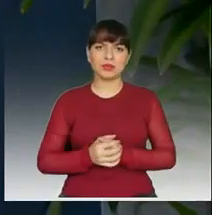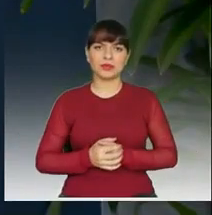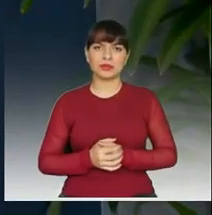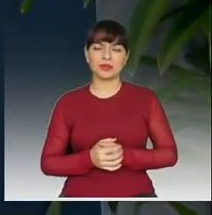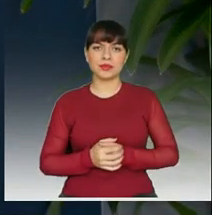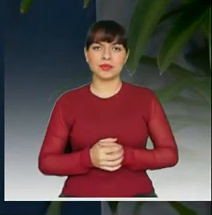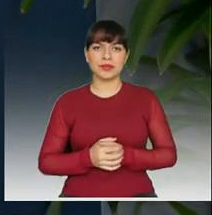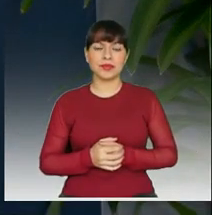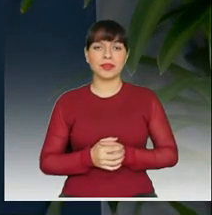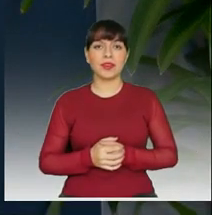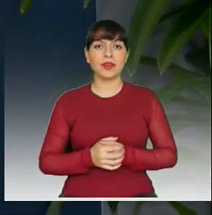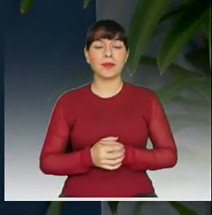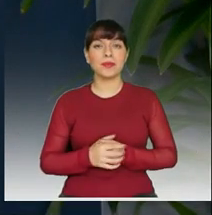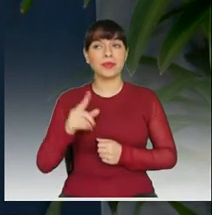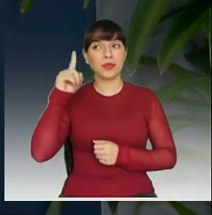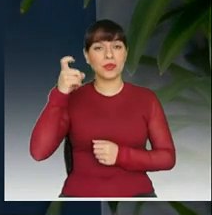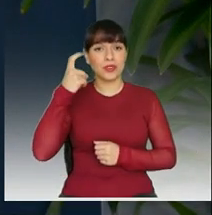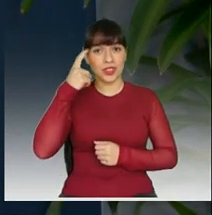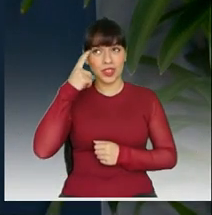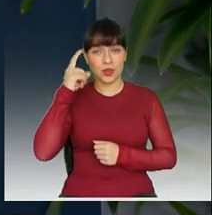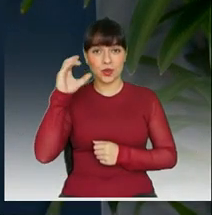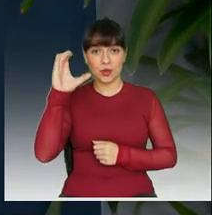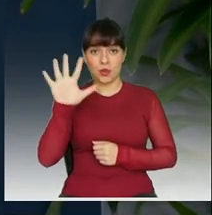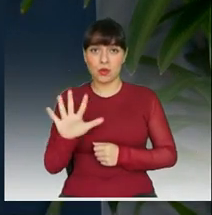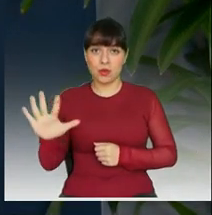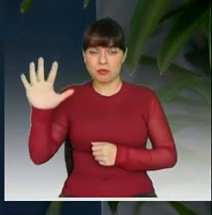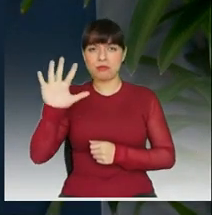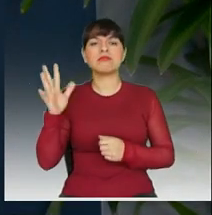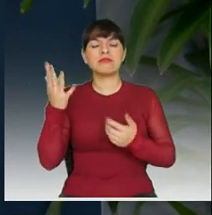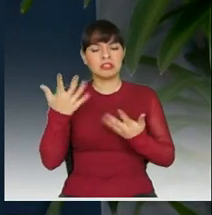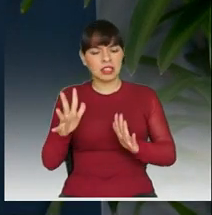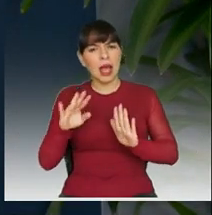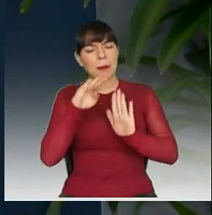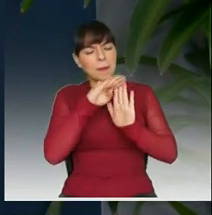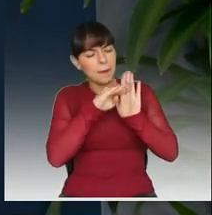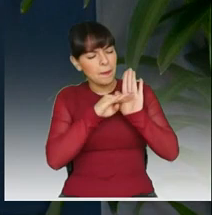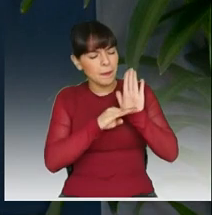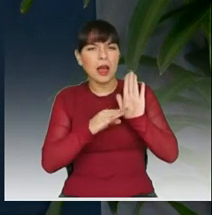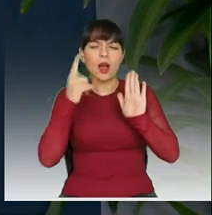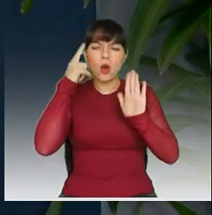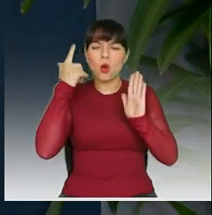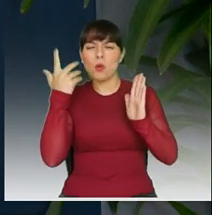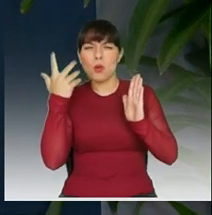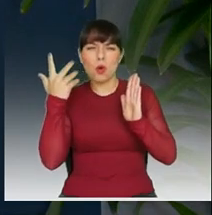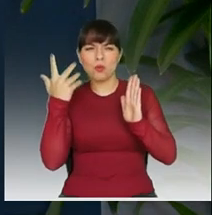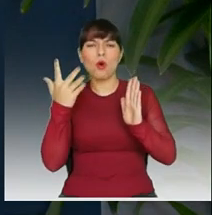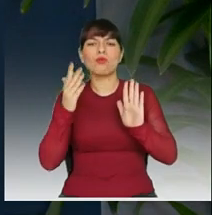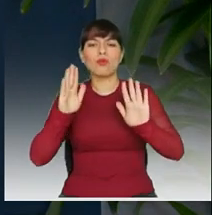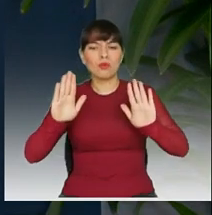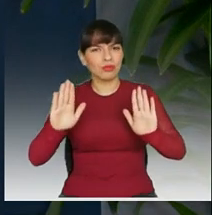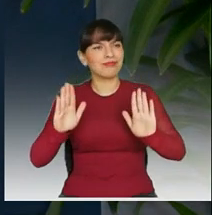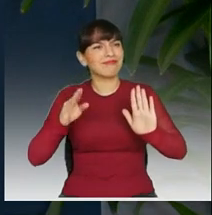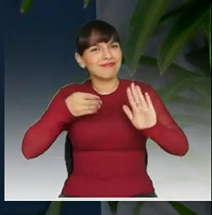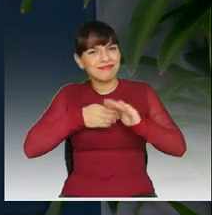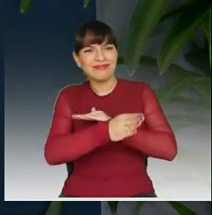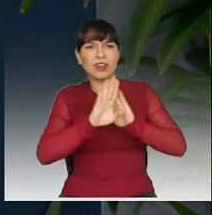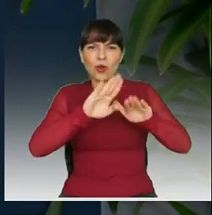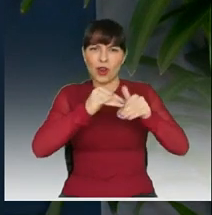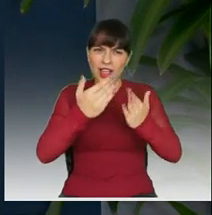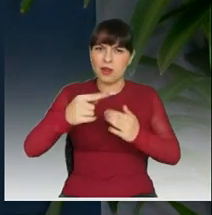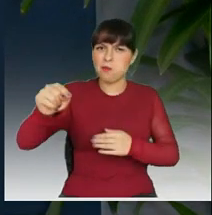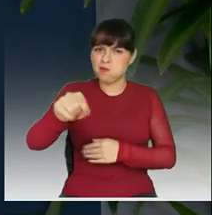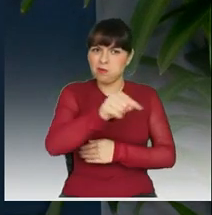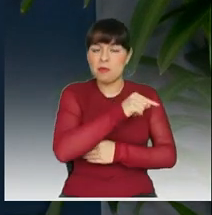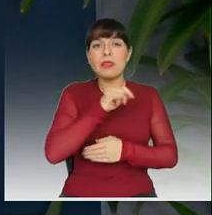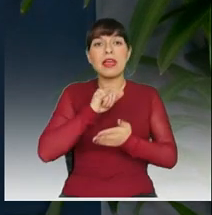Y el Gobierno Nacional tiene listos los protocolos para el regreso a clases presenciales en el país. Sin embargo, serán las administraciones locales, en consenso con los